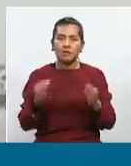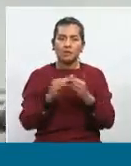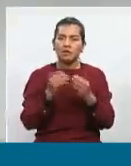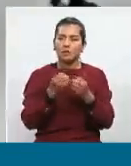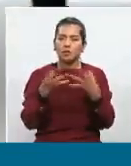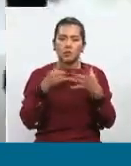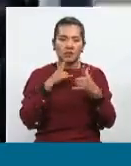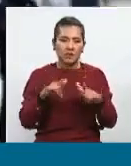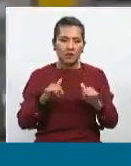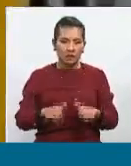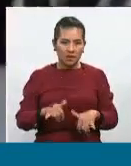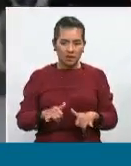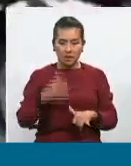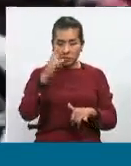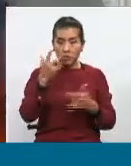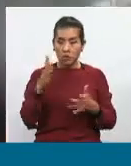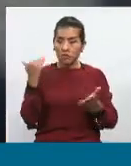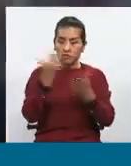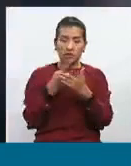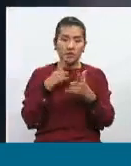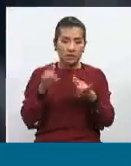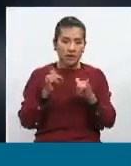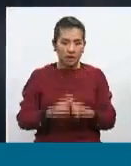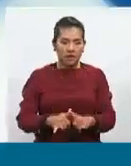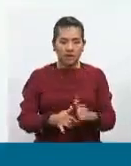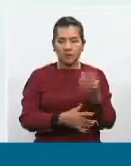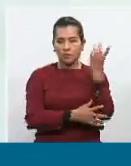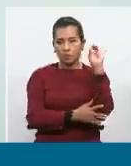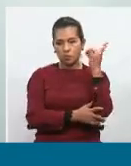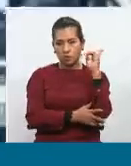acá, porque él ha estado acá en Bolivia,